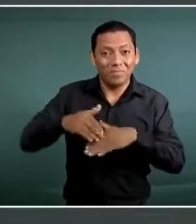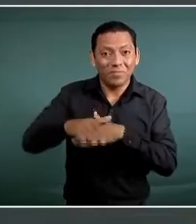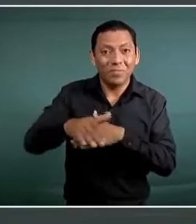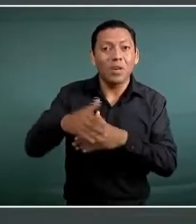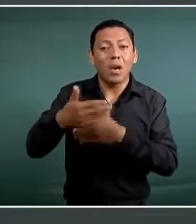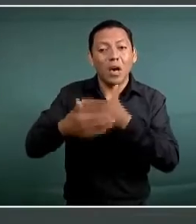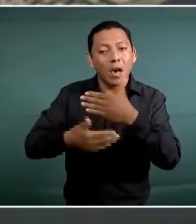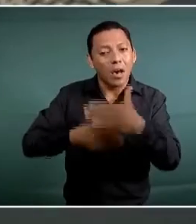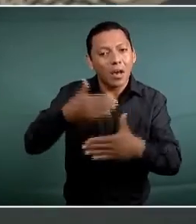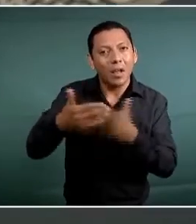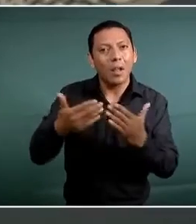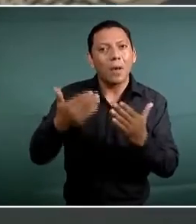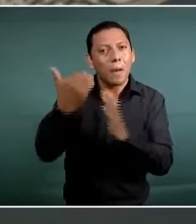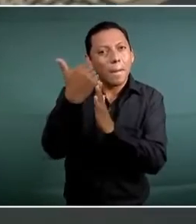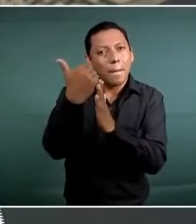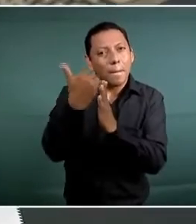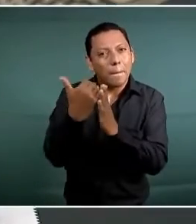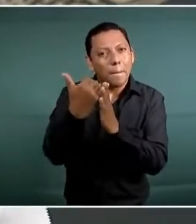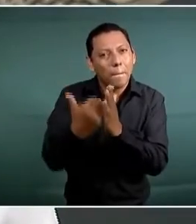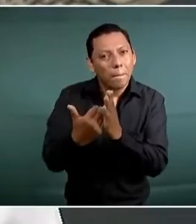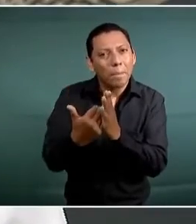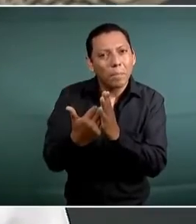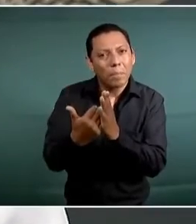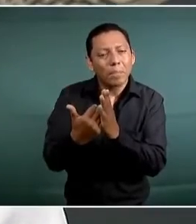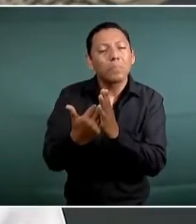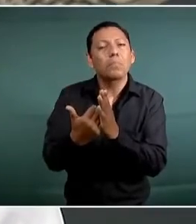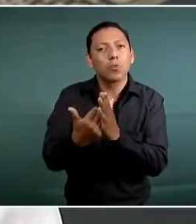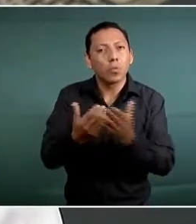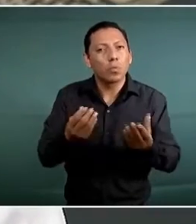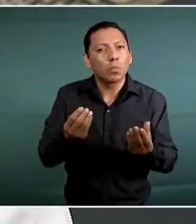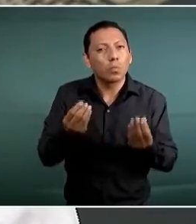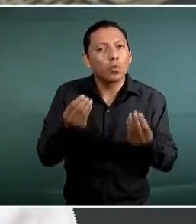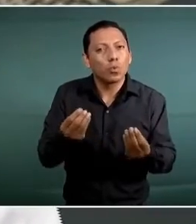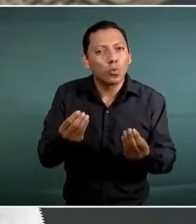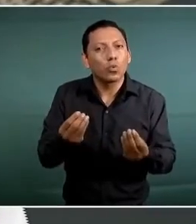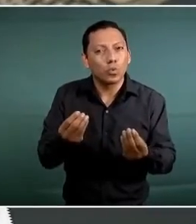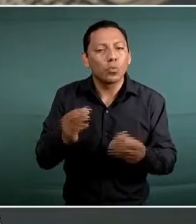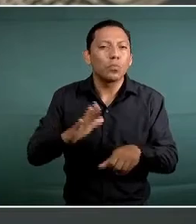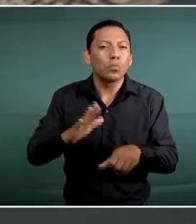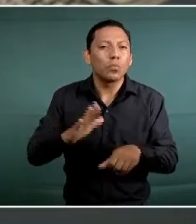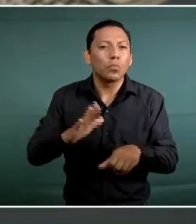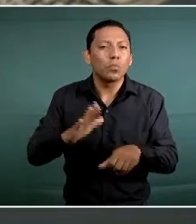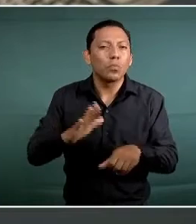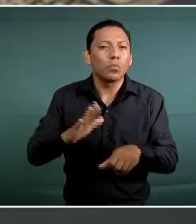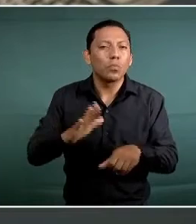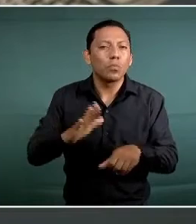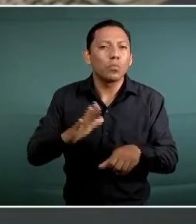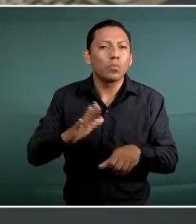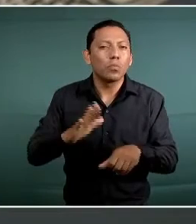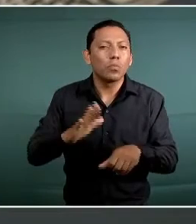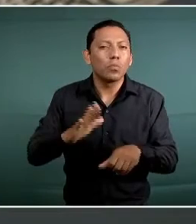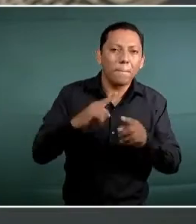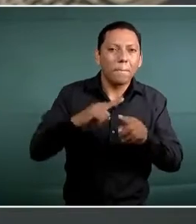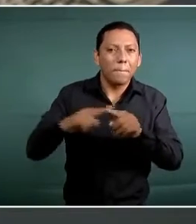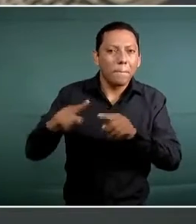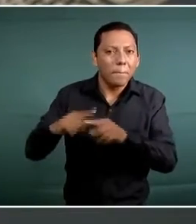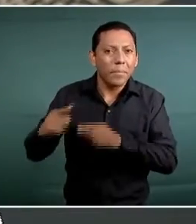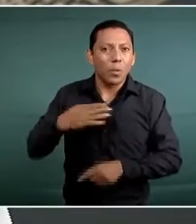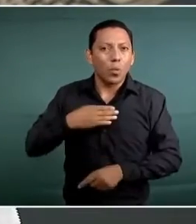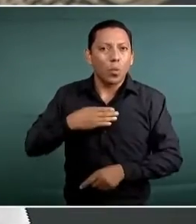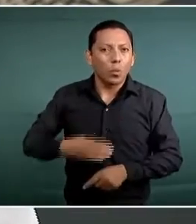contundente, pero tiene que ver mucho también con los apoyos de justicia social,